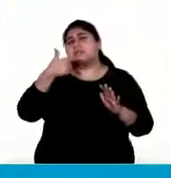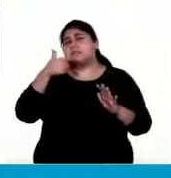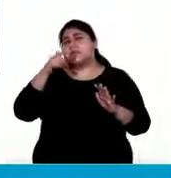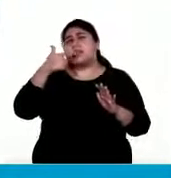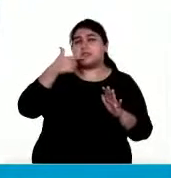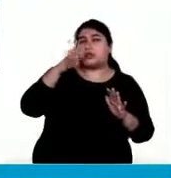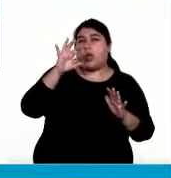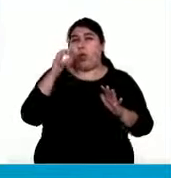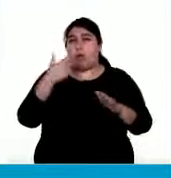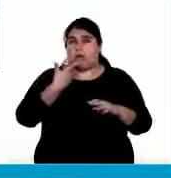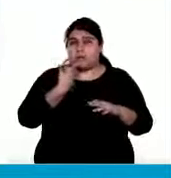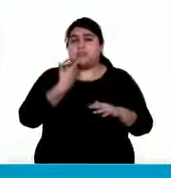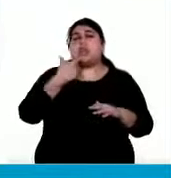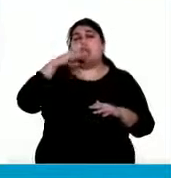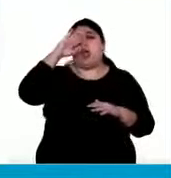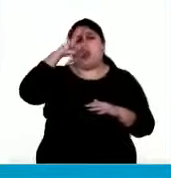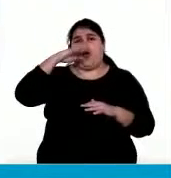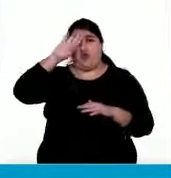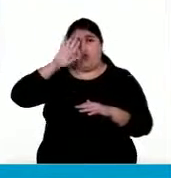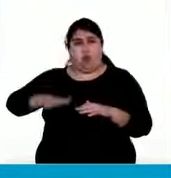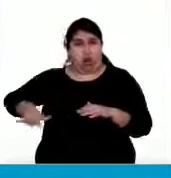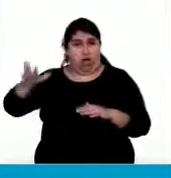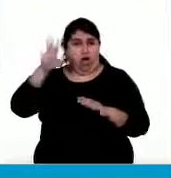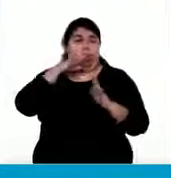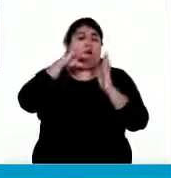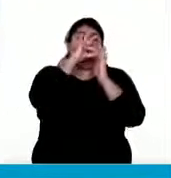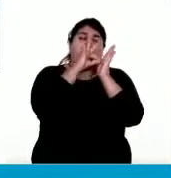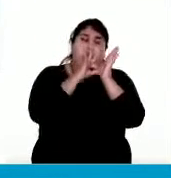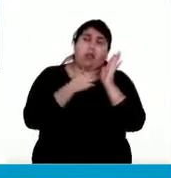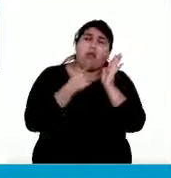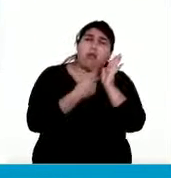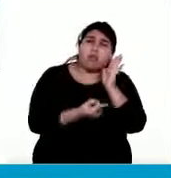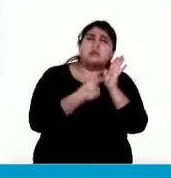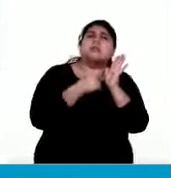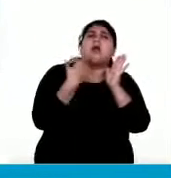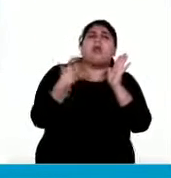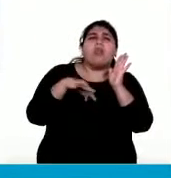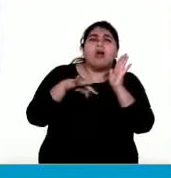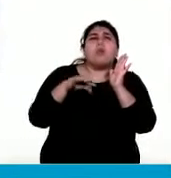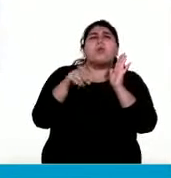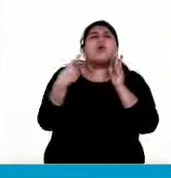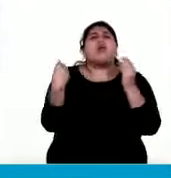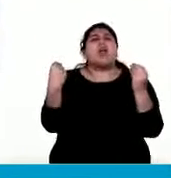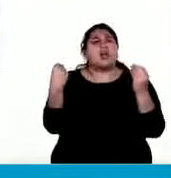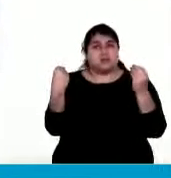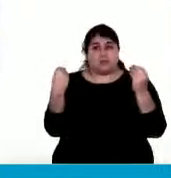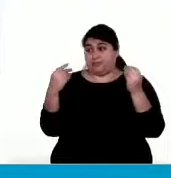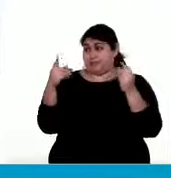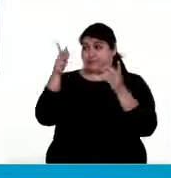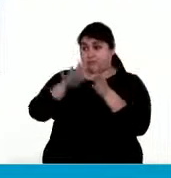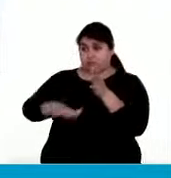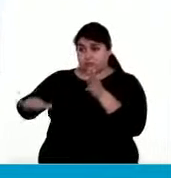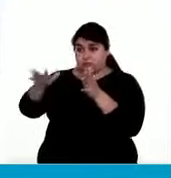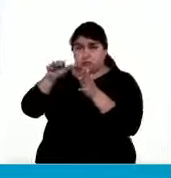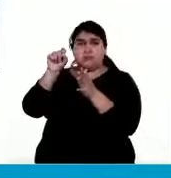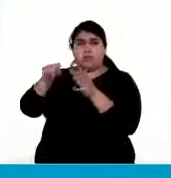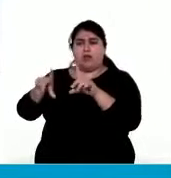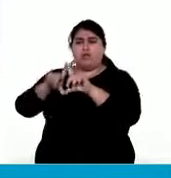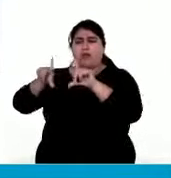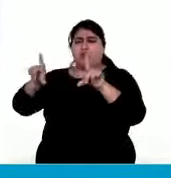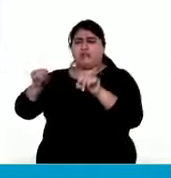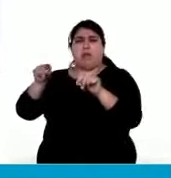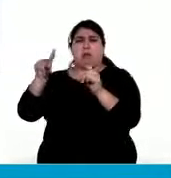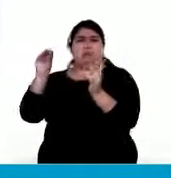su articulado describe que se deberá colocar una chapa identificatoria, la cual será